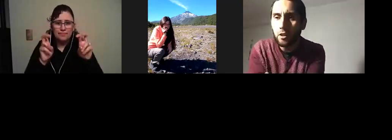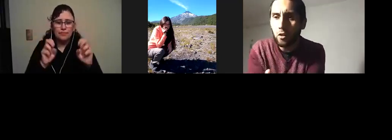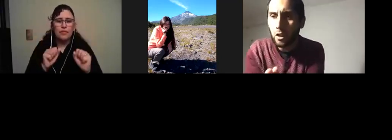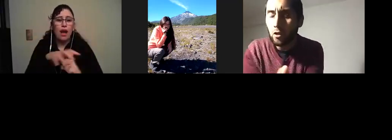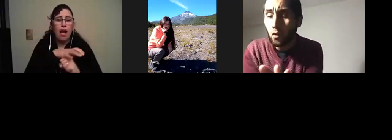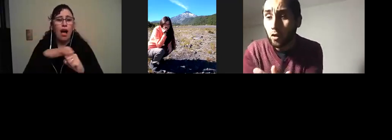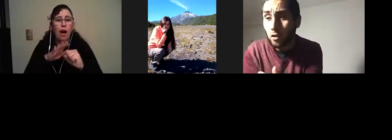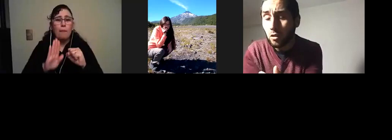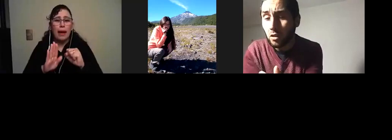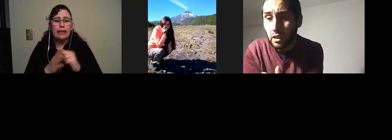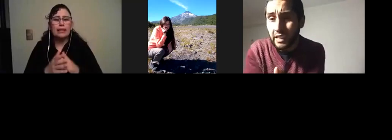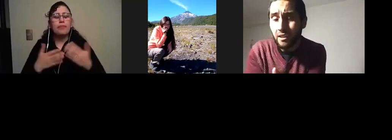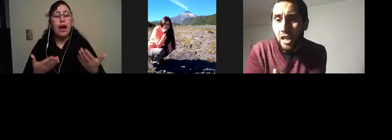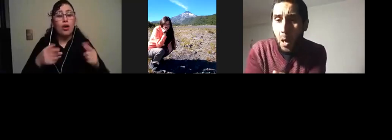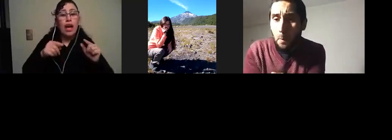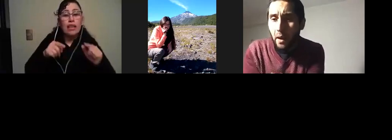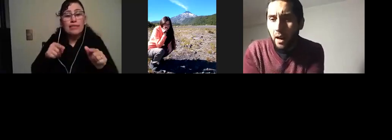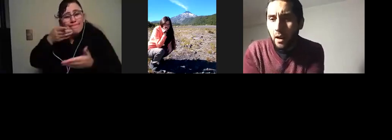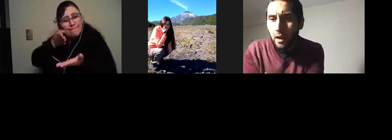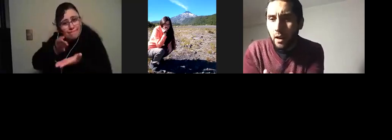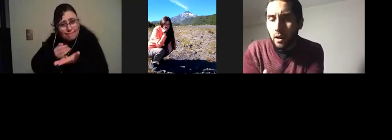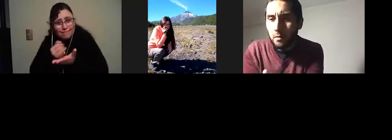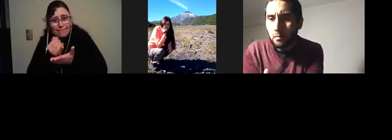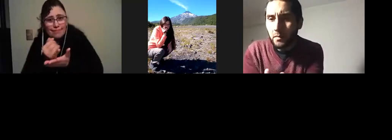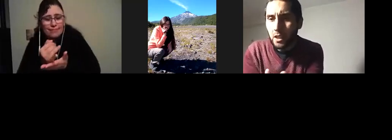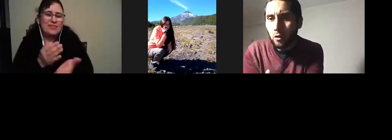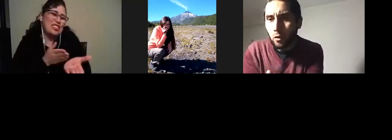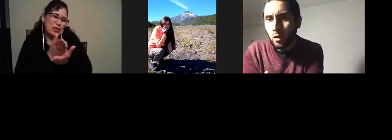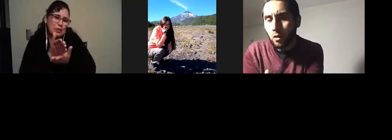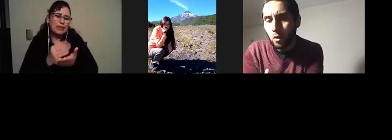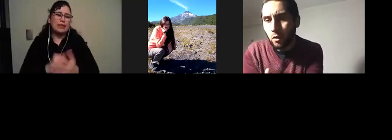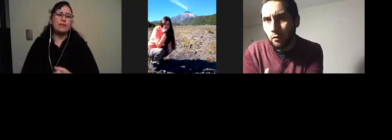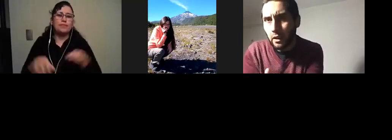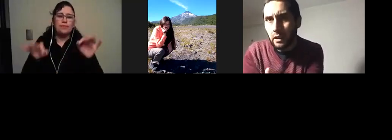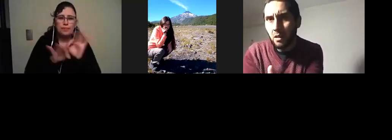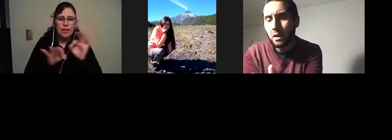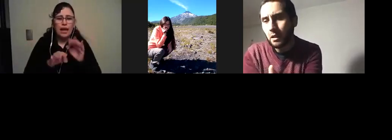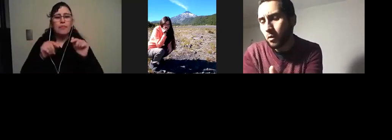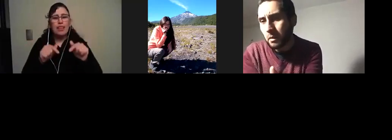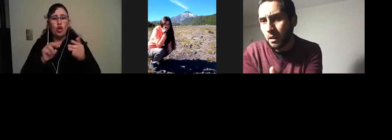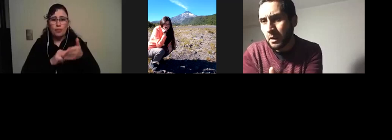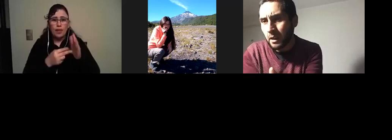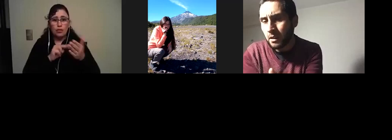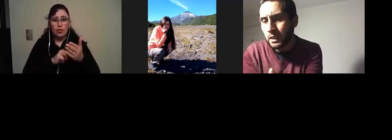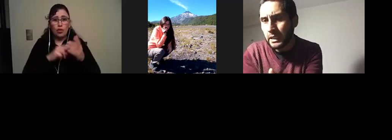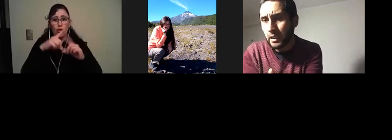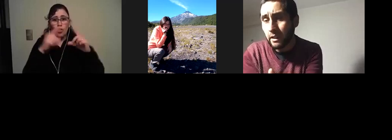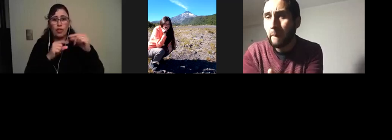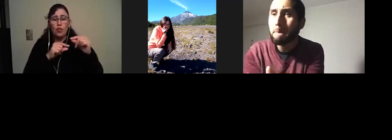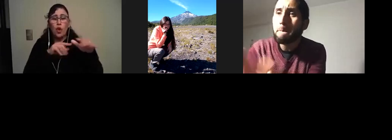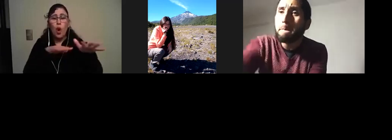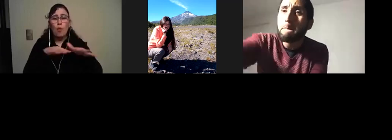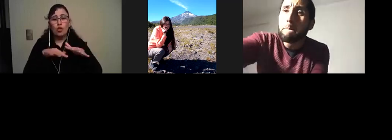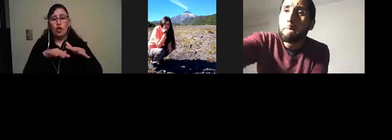Ha sido una introducción ya a trastornos neuromotores infantiles, particularmente a parálisis